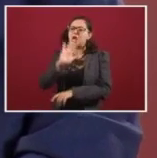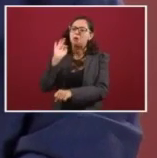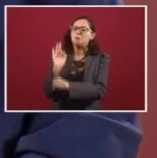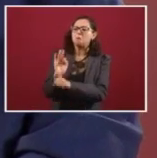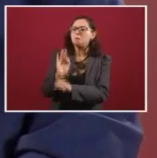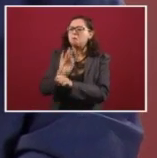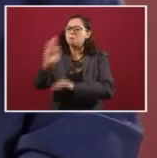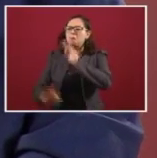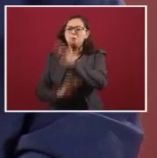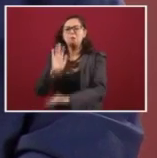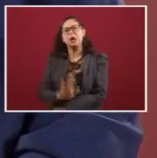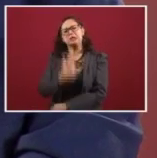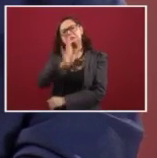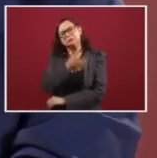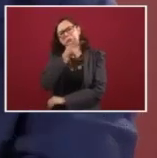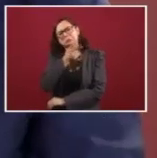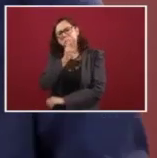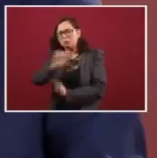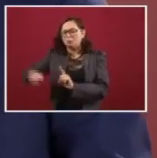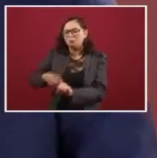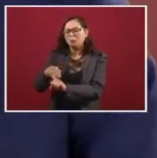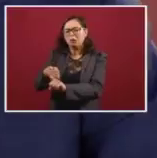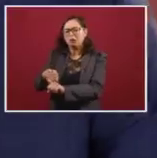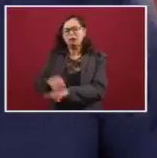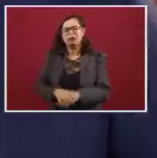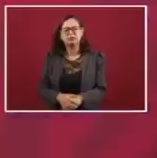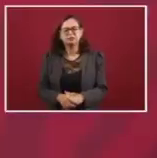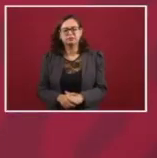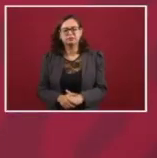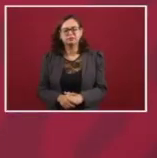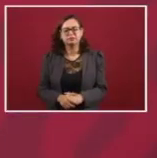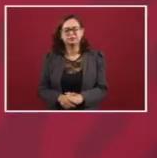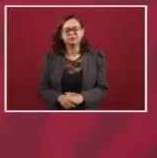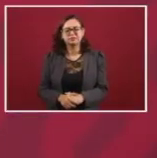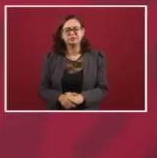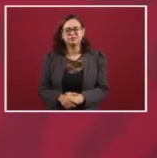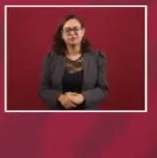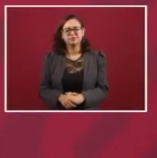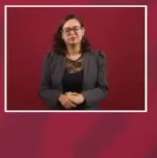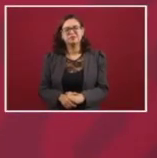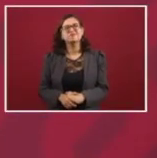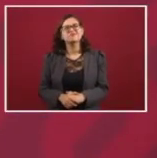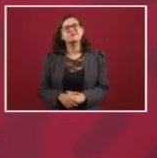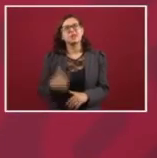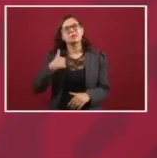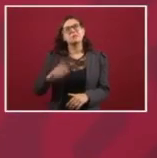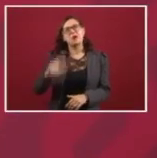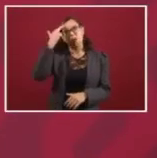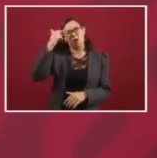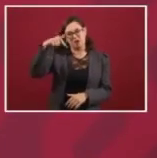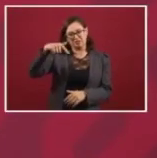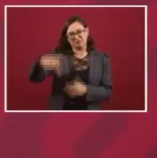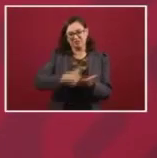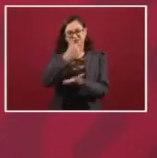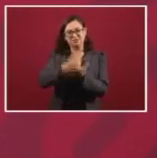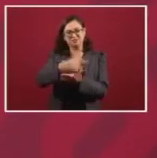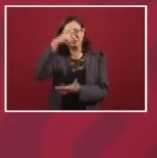paternalismo. Yo recuerdo que cuando se inició ese programa aquí en la Ciudad de